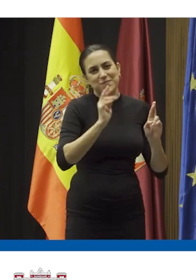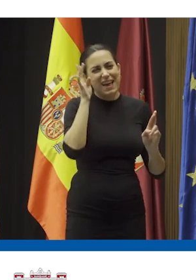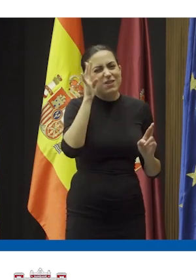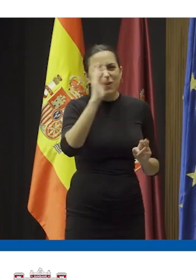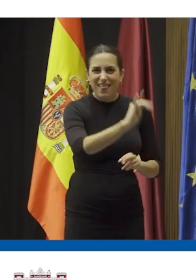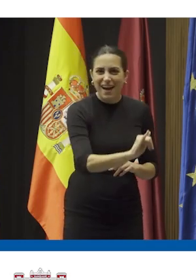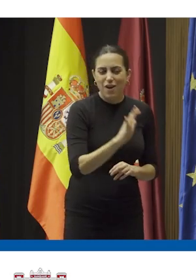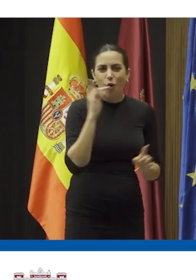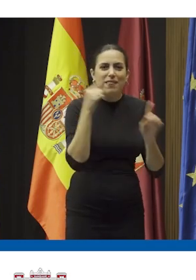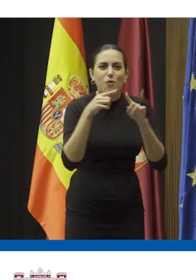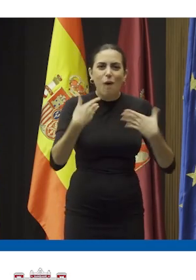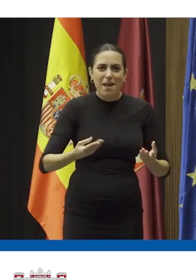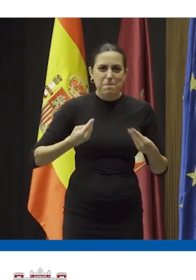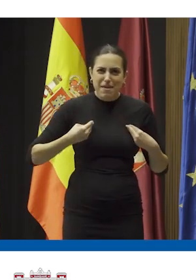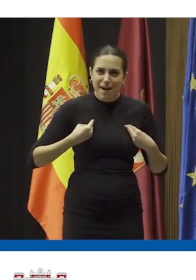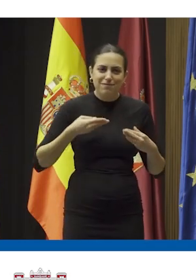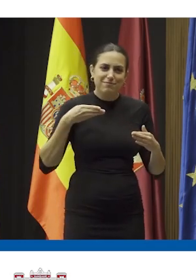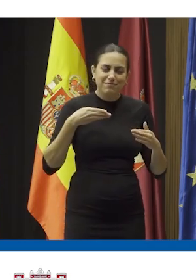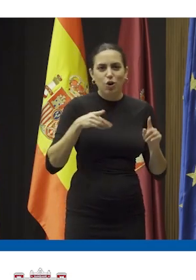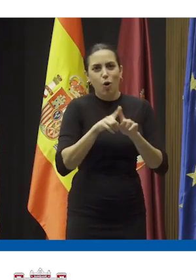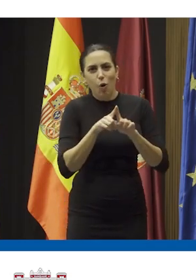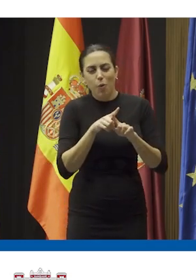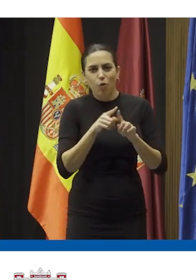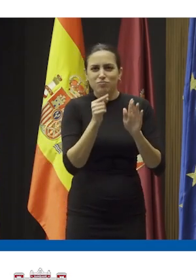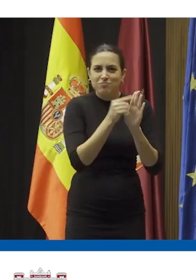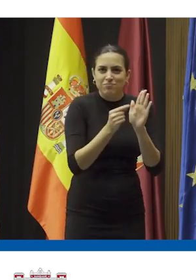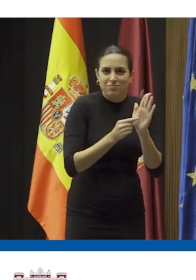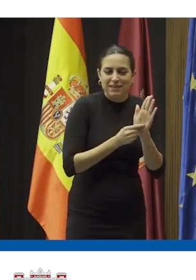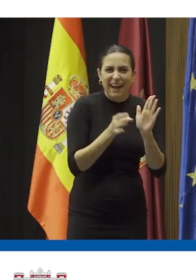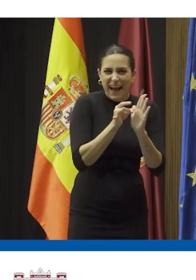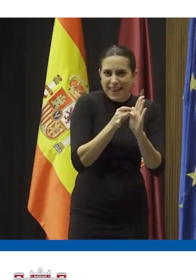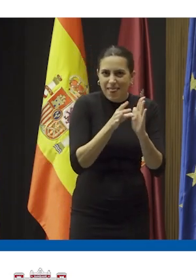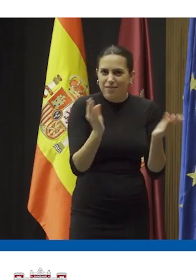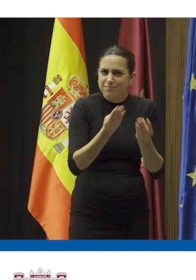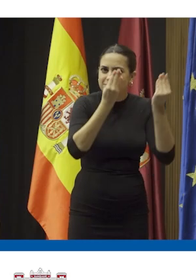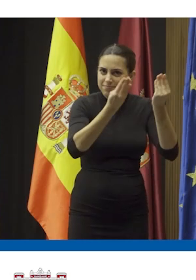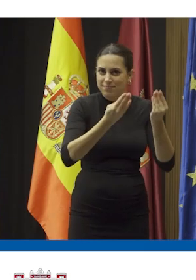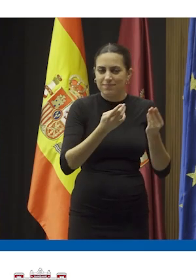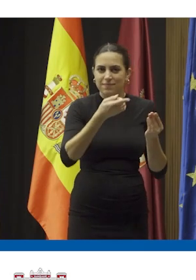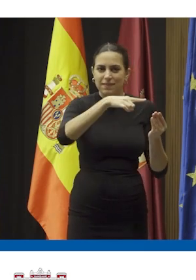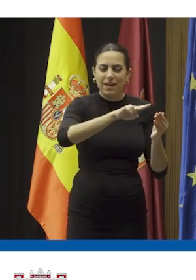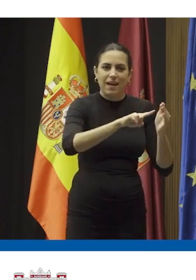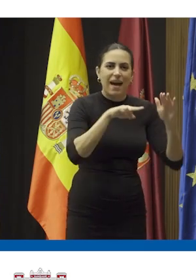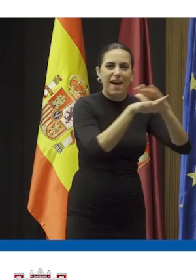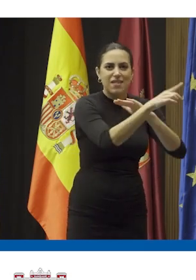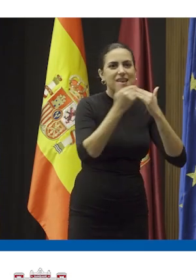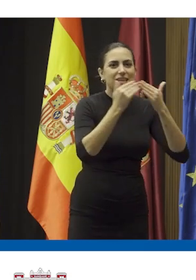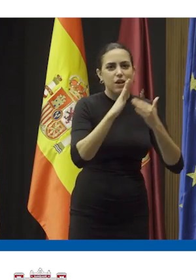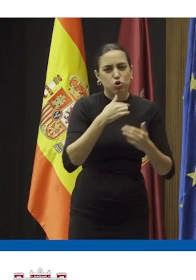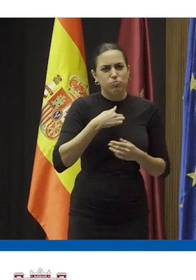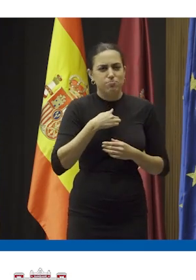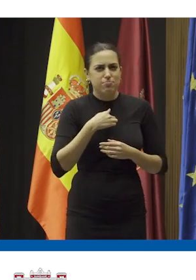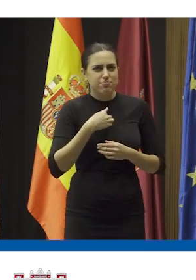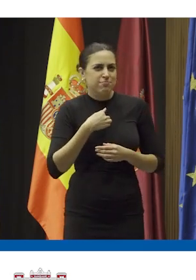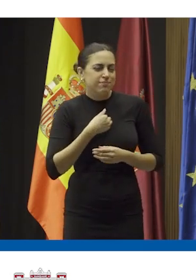nos consigan prolongar la vida en mejores condiciones. Tengo confianza en ello porque lo he visto palpable en mi oficio diario.